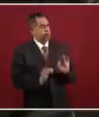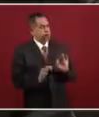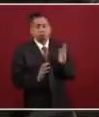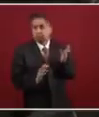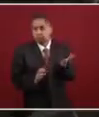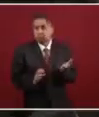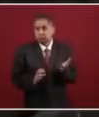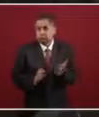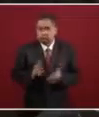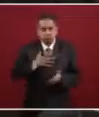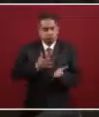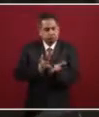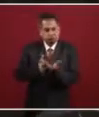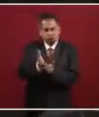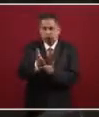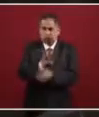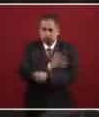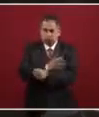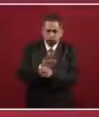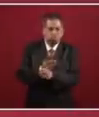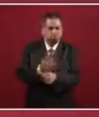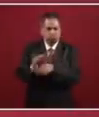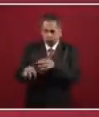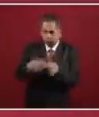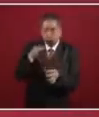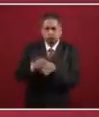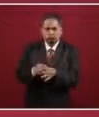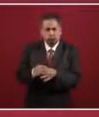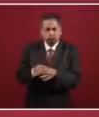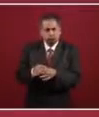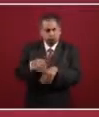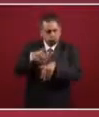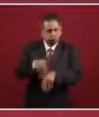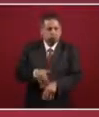de rectitud, de integridad, de honestidad,